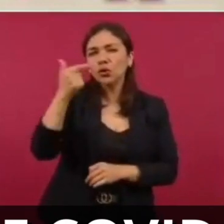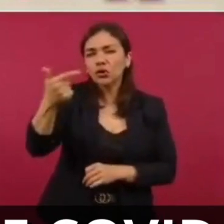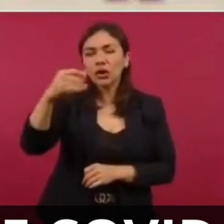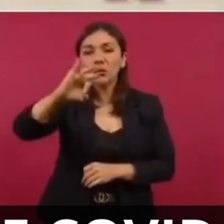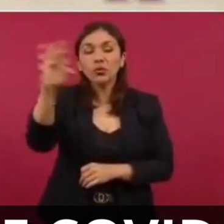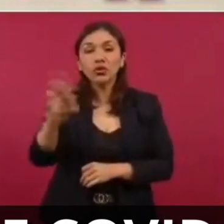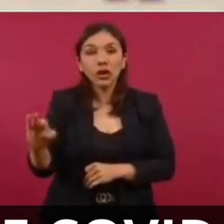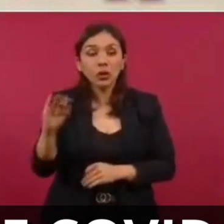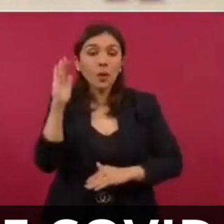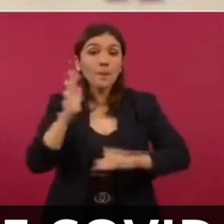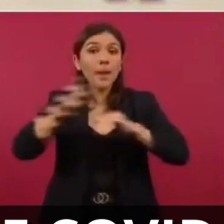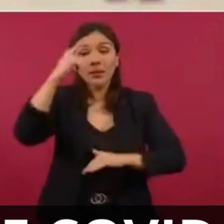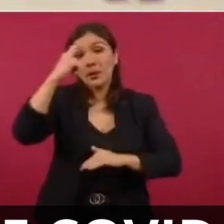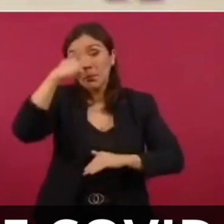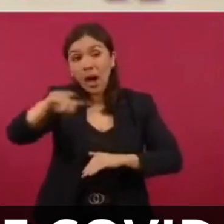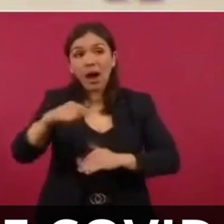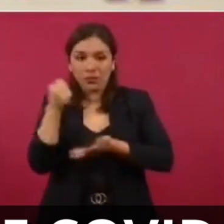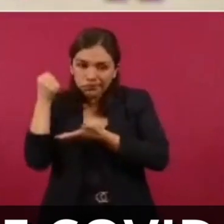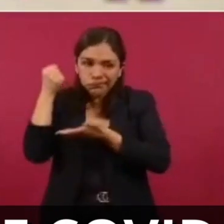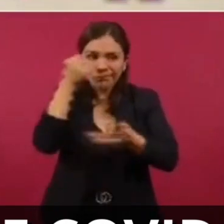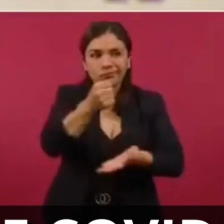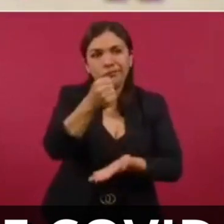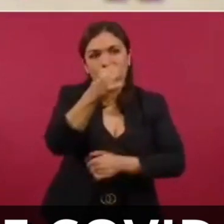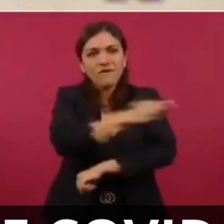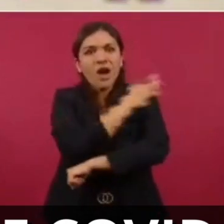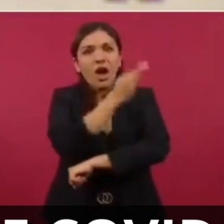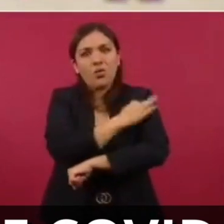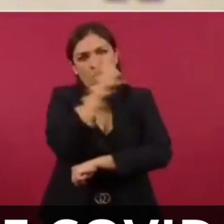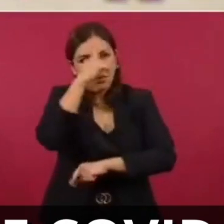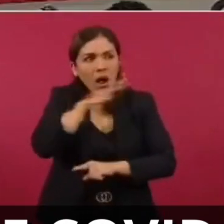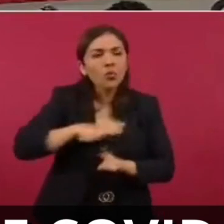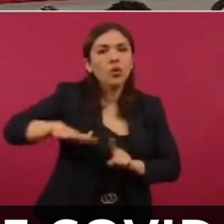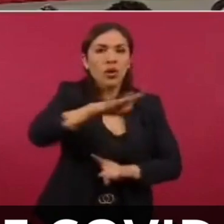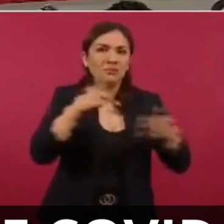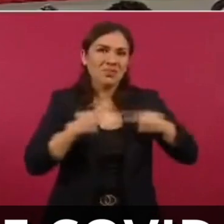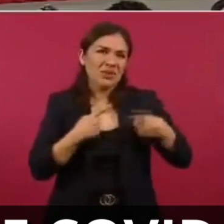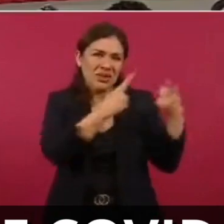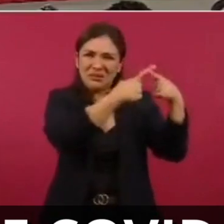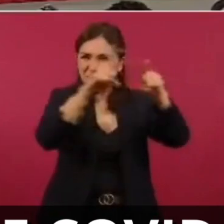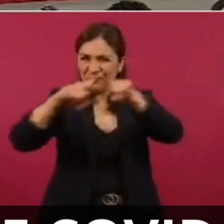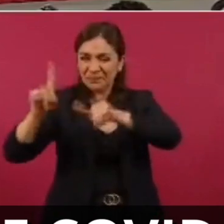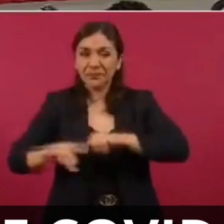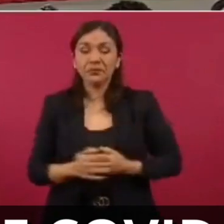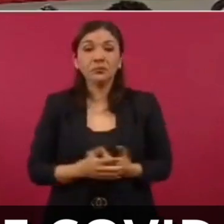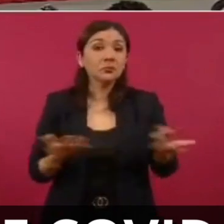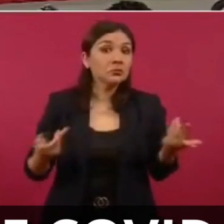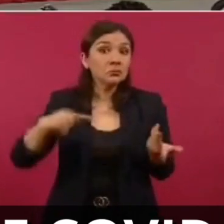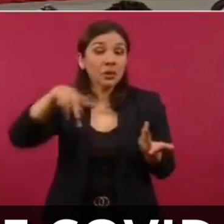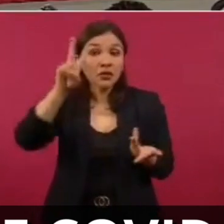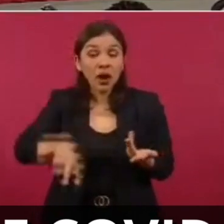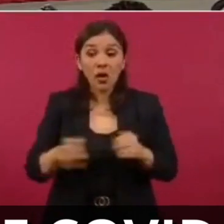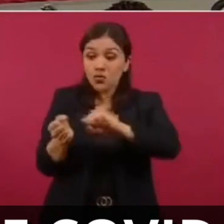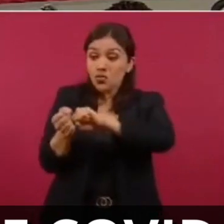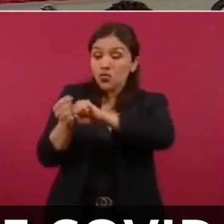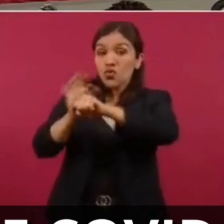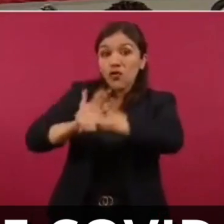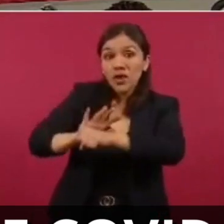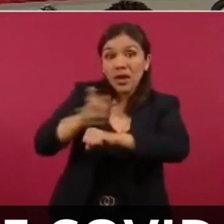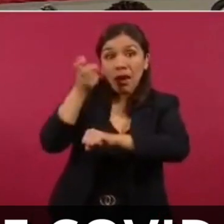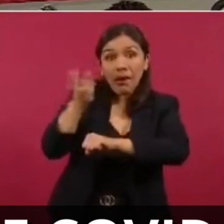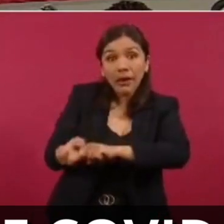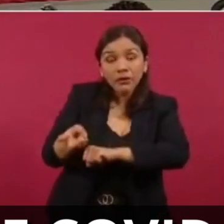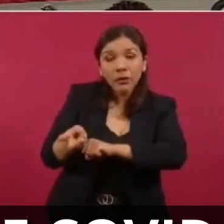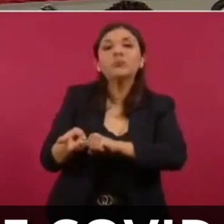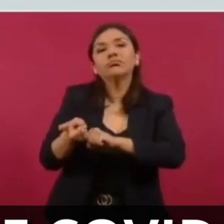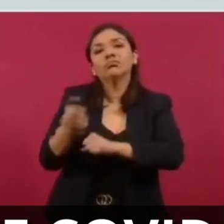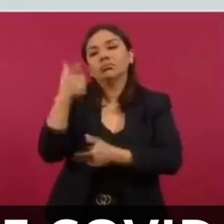34.7% el financiamiento del programa de vacunación universal. Pero desde luego COVID-19 se